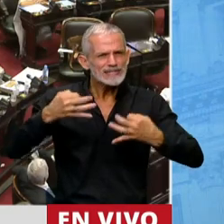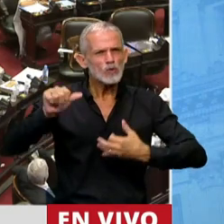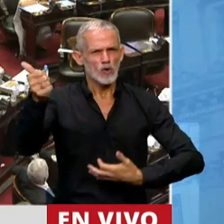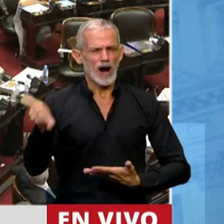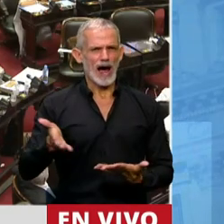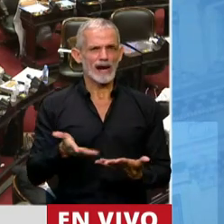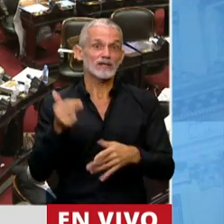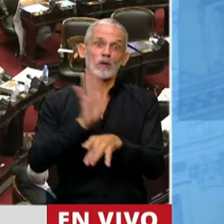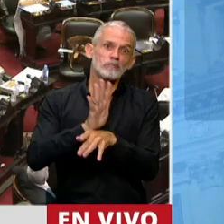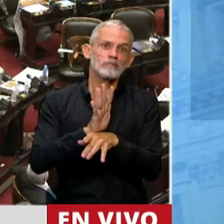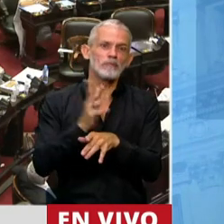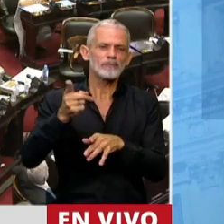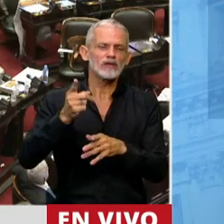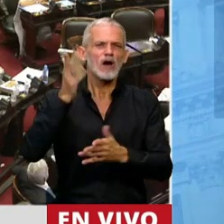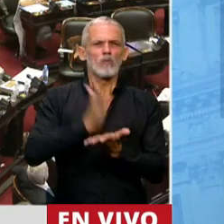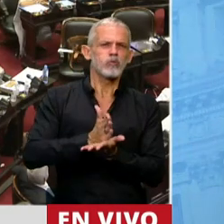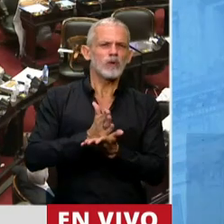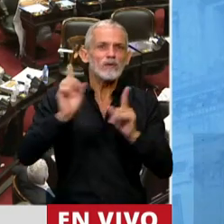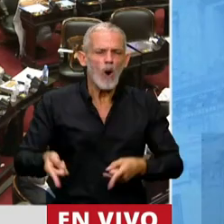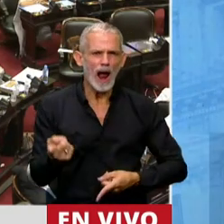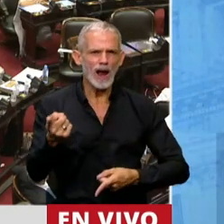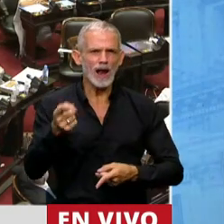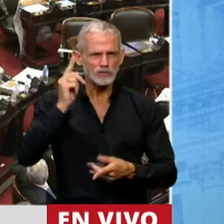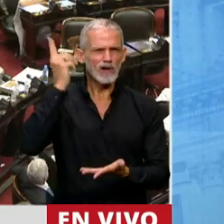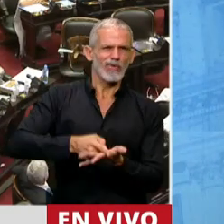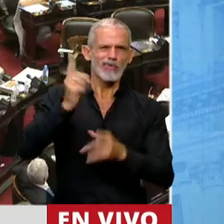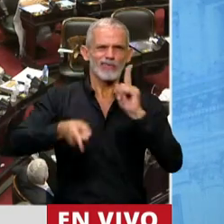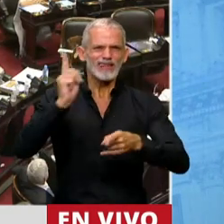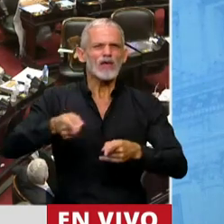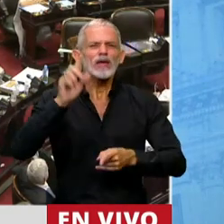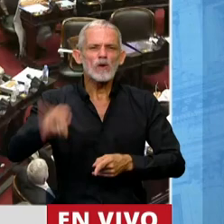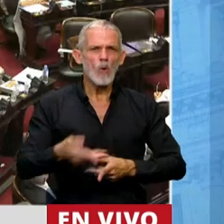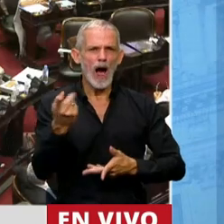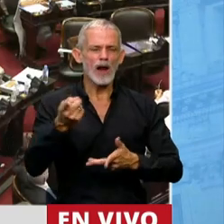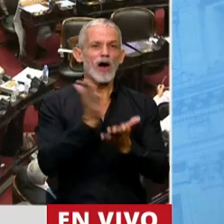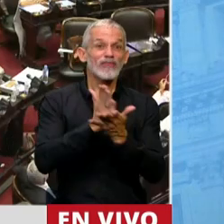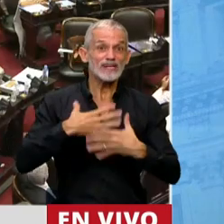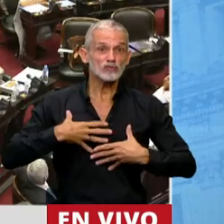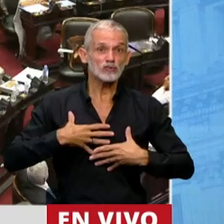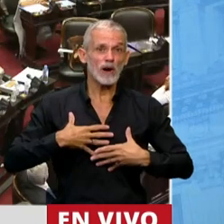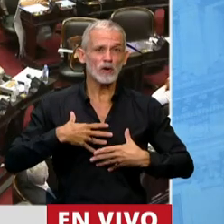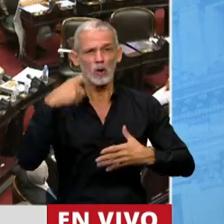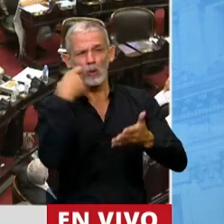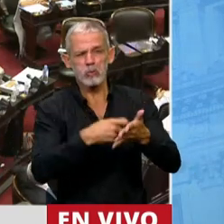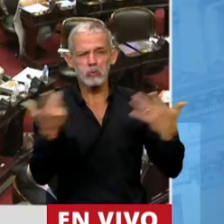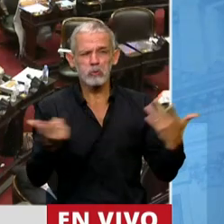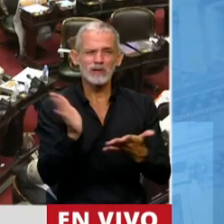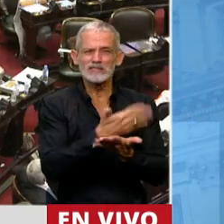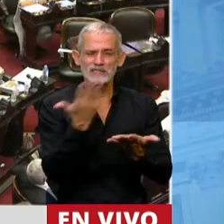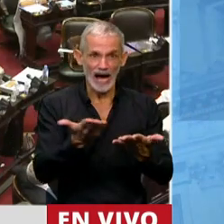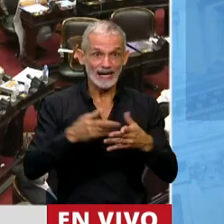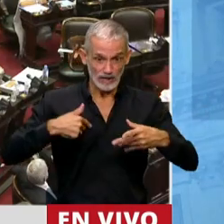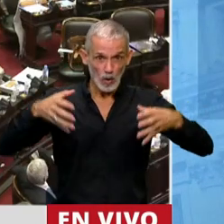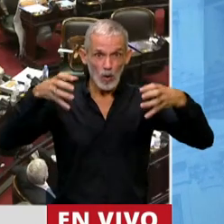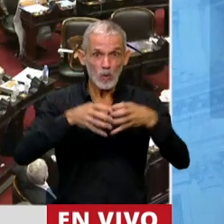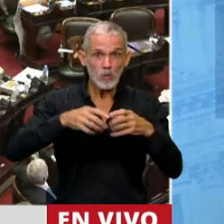no significa que no sea un dictador. Es un dictador y viola y suprime los derechos humanos. Y este